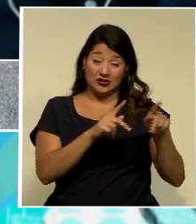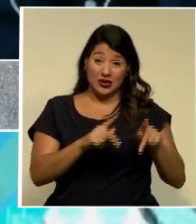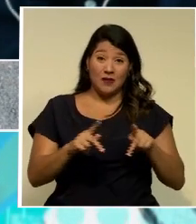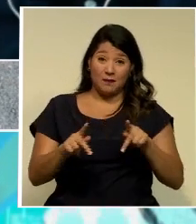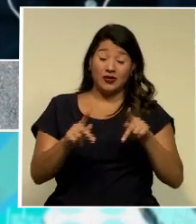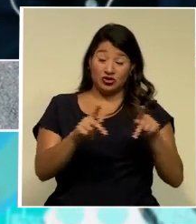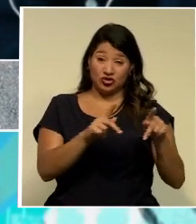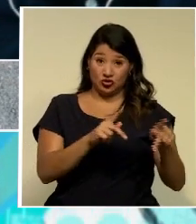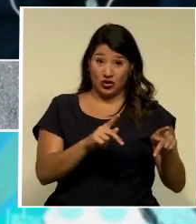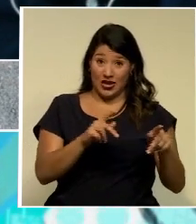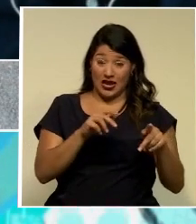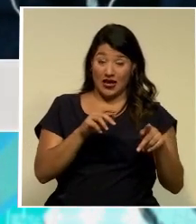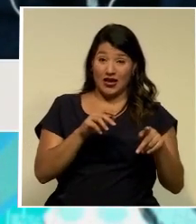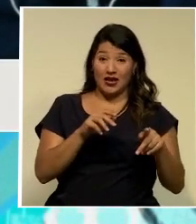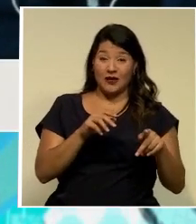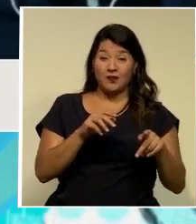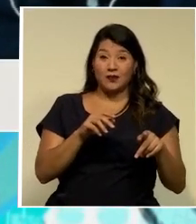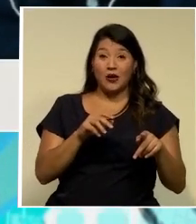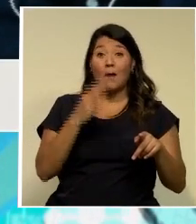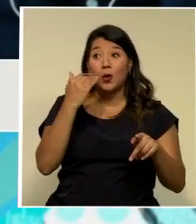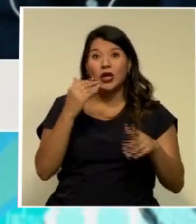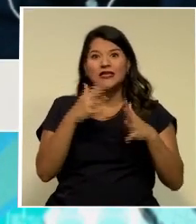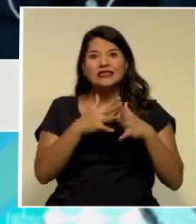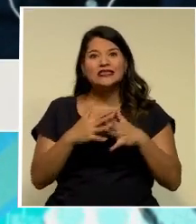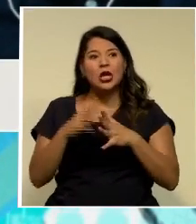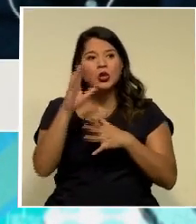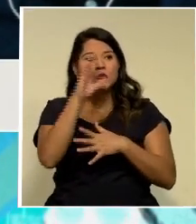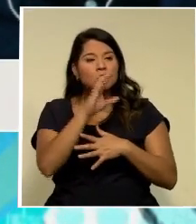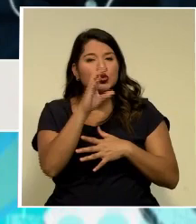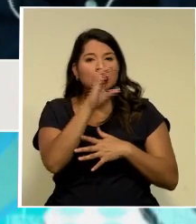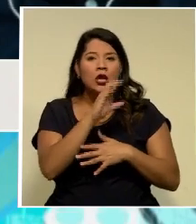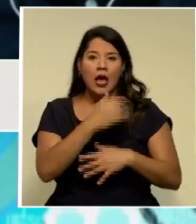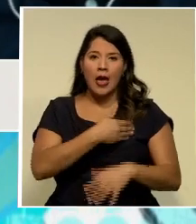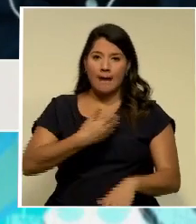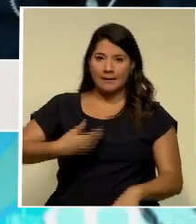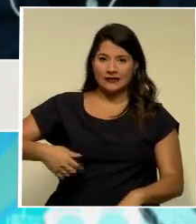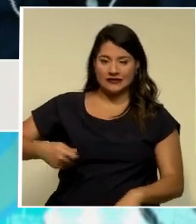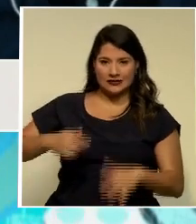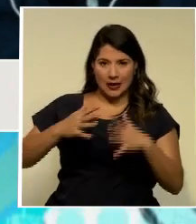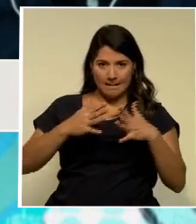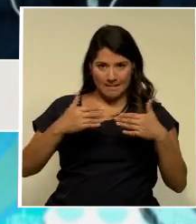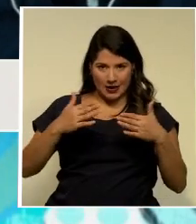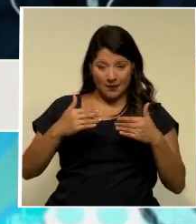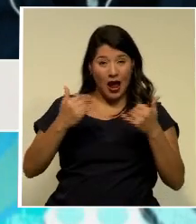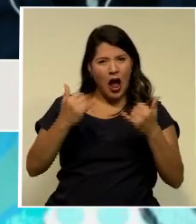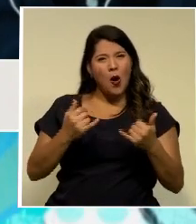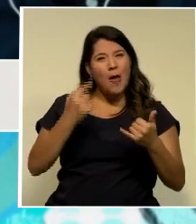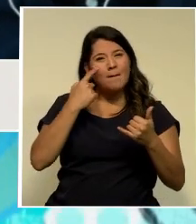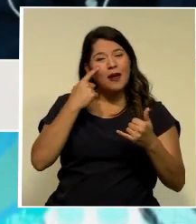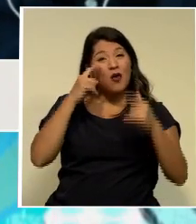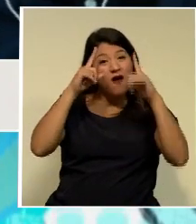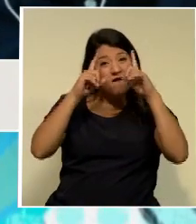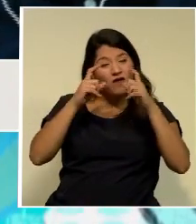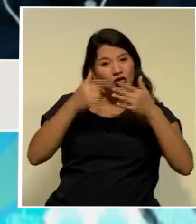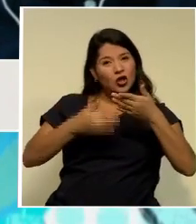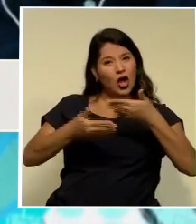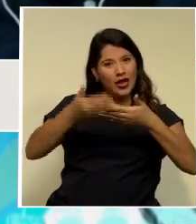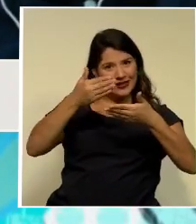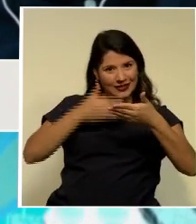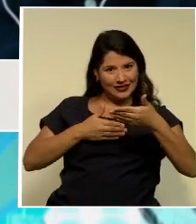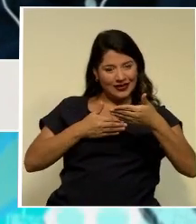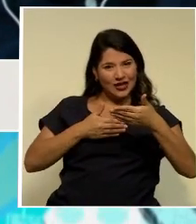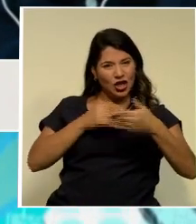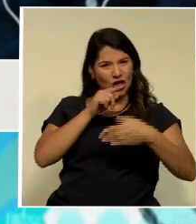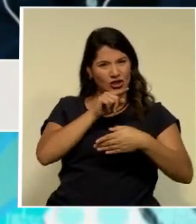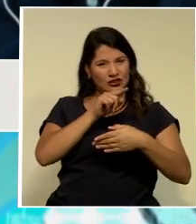en esa aventura militar de Estados Unidos. Devolvámonos un momento a la foto anterior, en